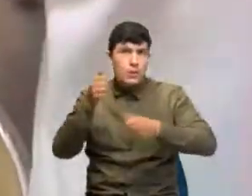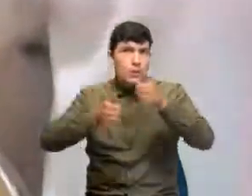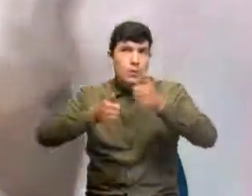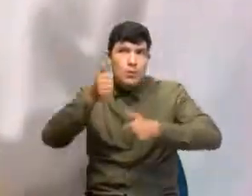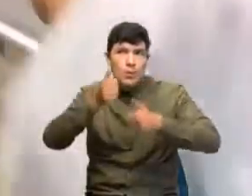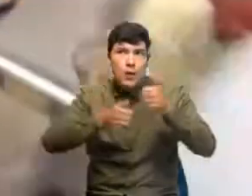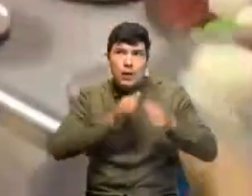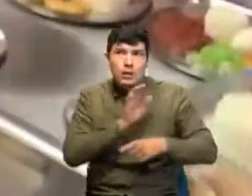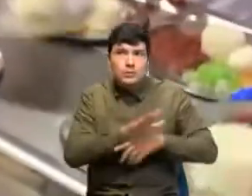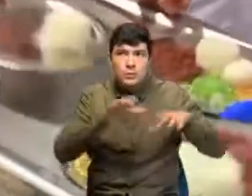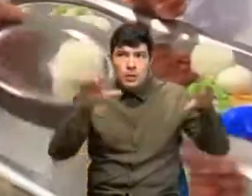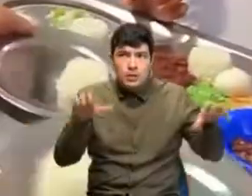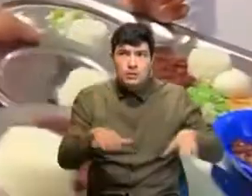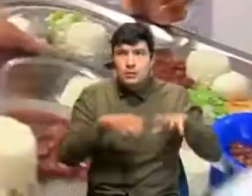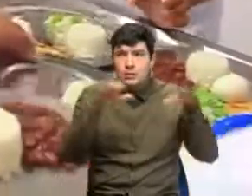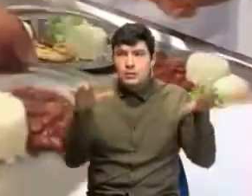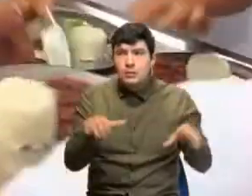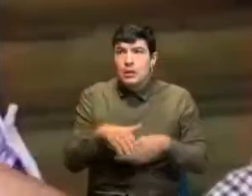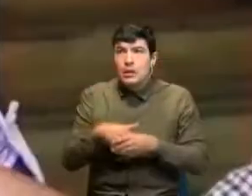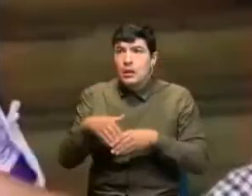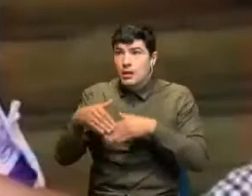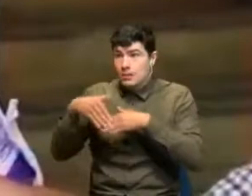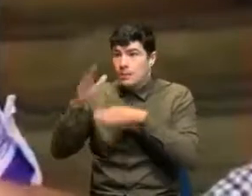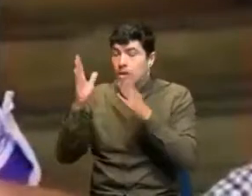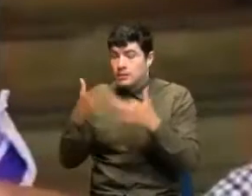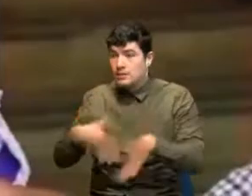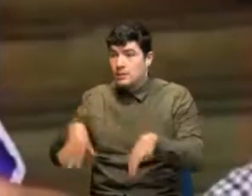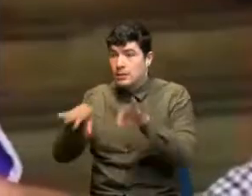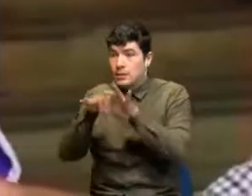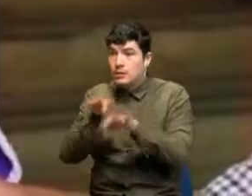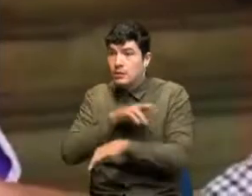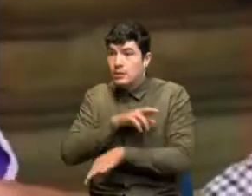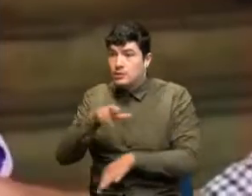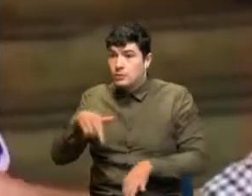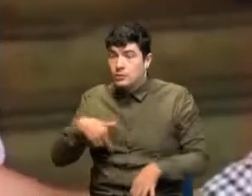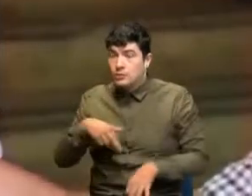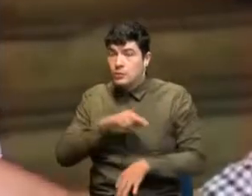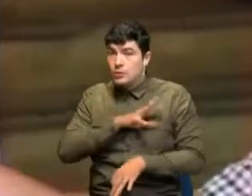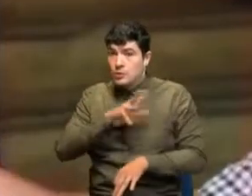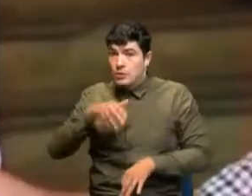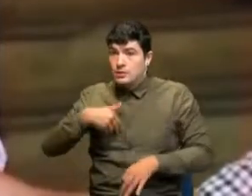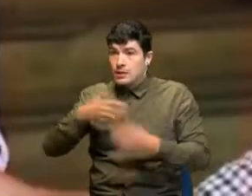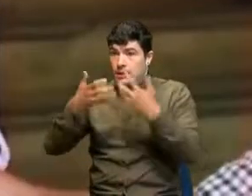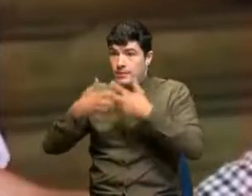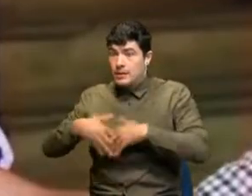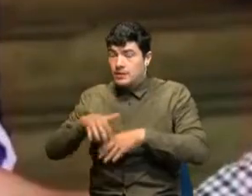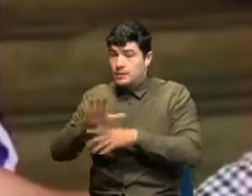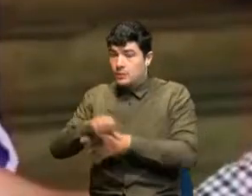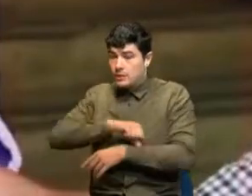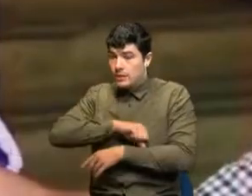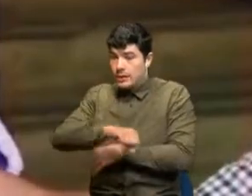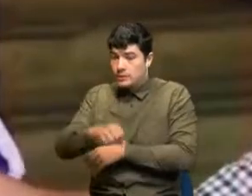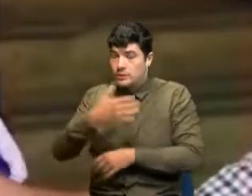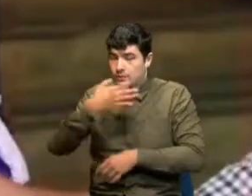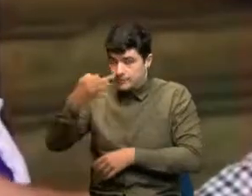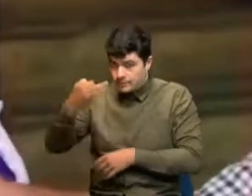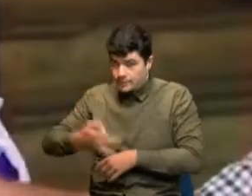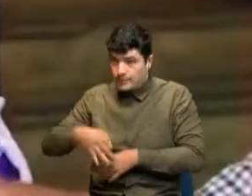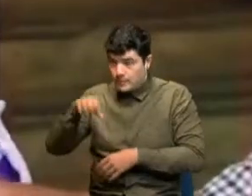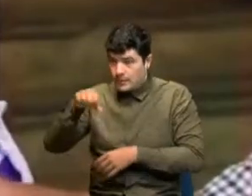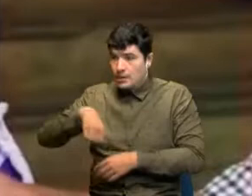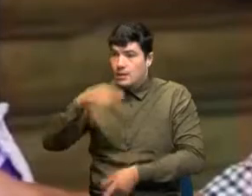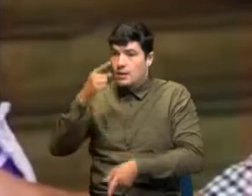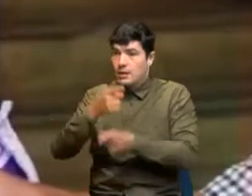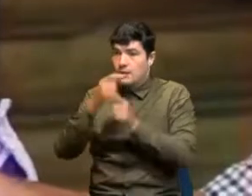sus actuaciones como lo más importante para nosotros es que nuestros títulos de derecho efectivamente tengan un